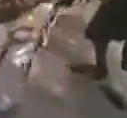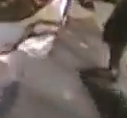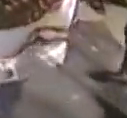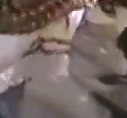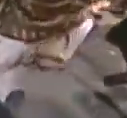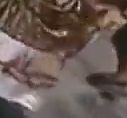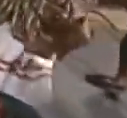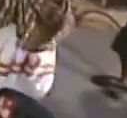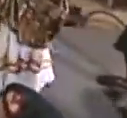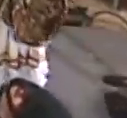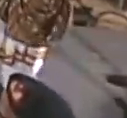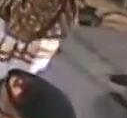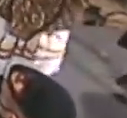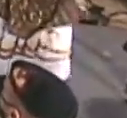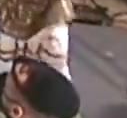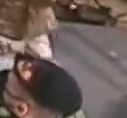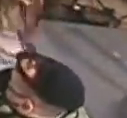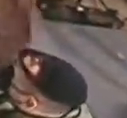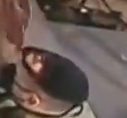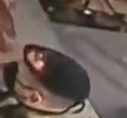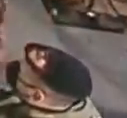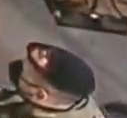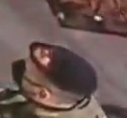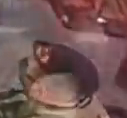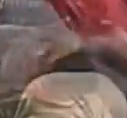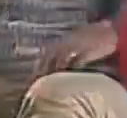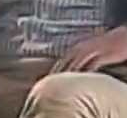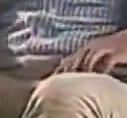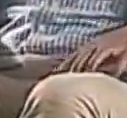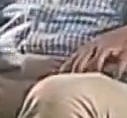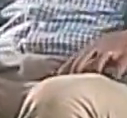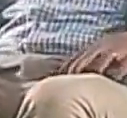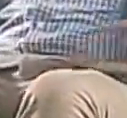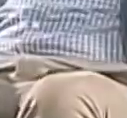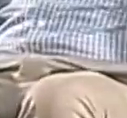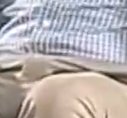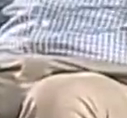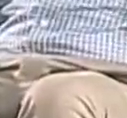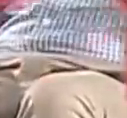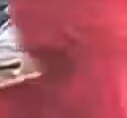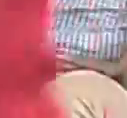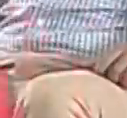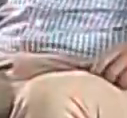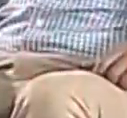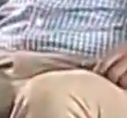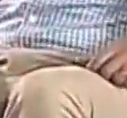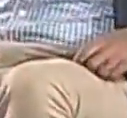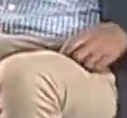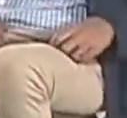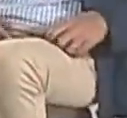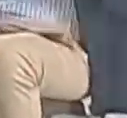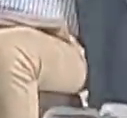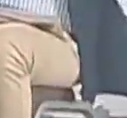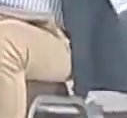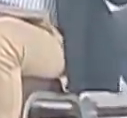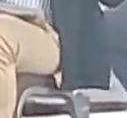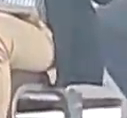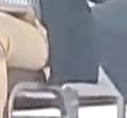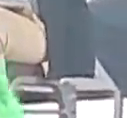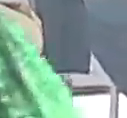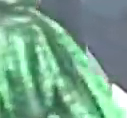oro, hierro y mujer. Ven a mi Guayana y verás lo que ya yo sé.